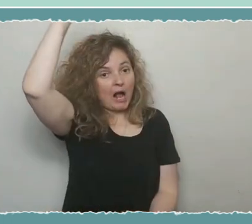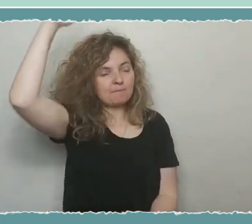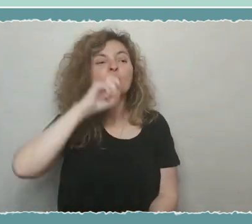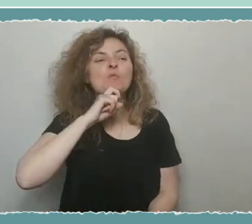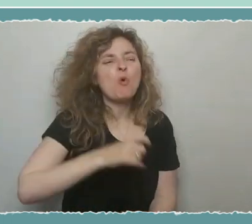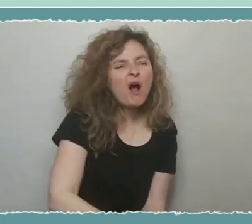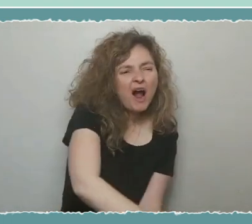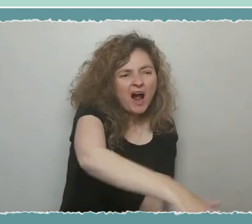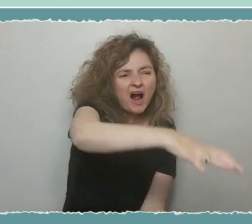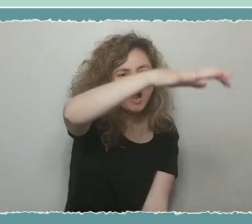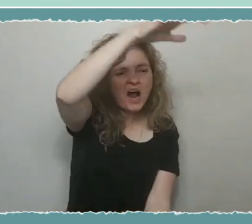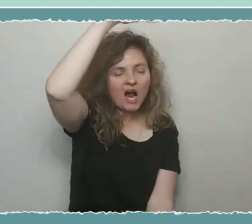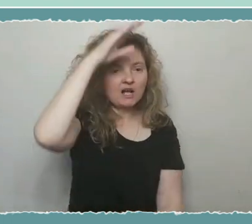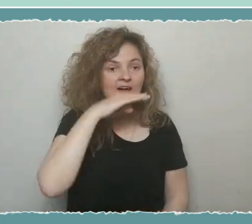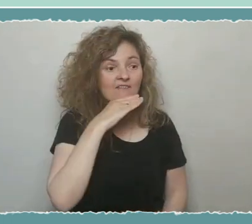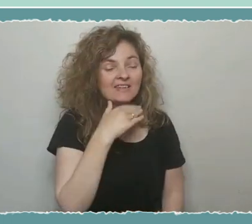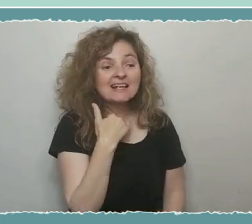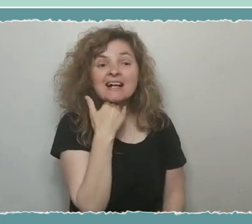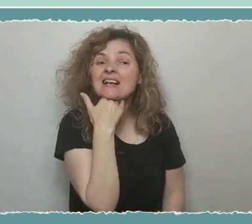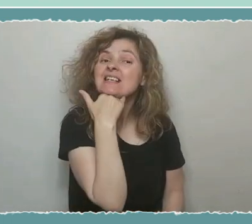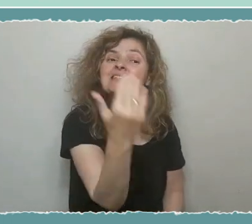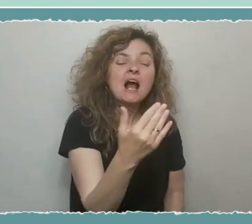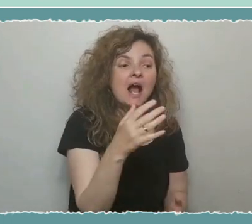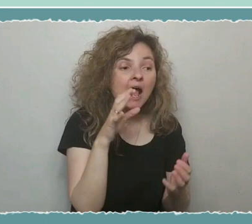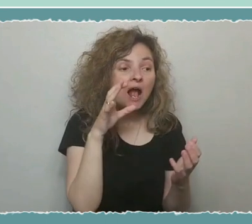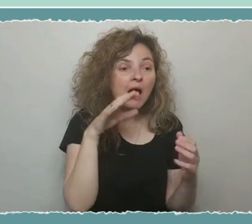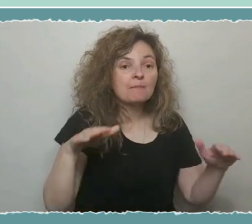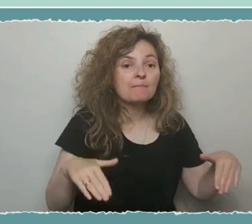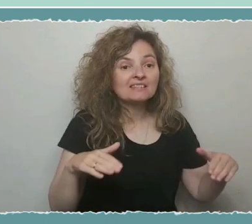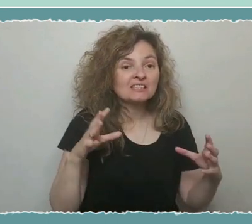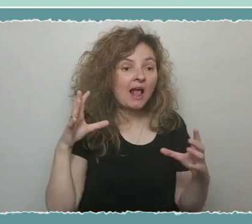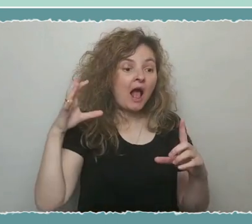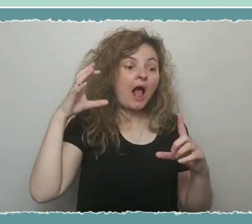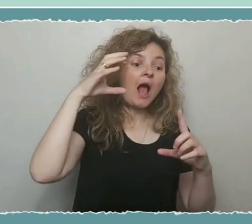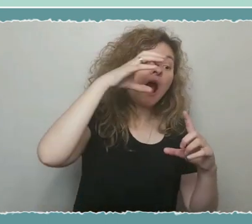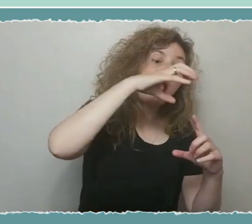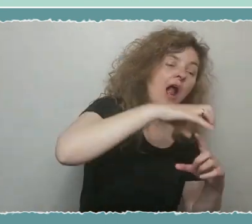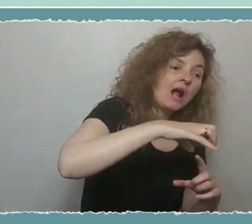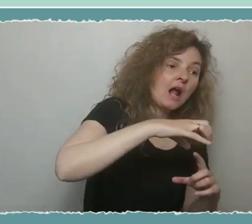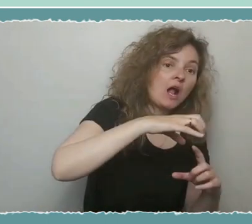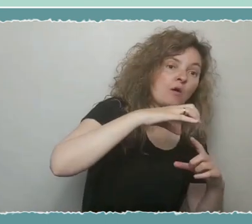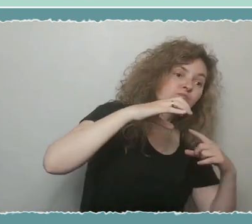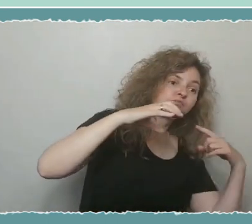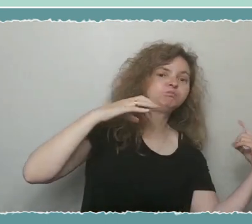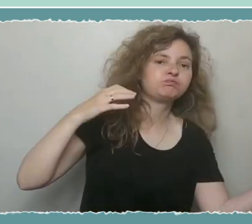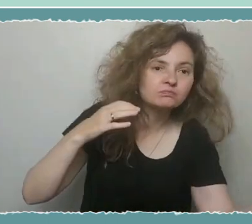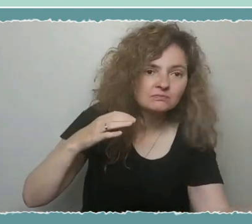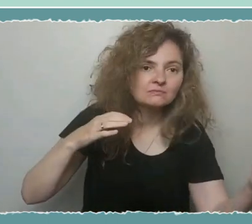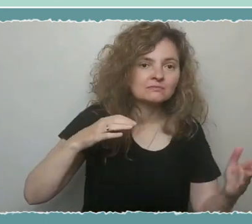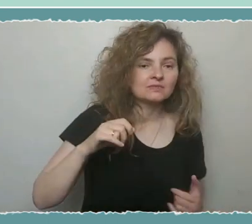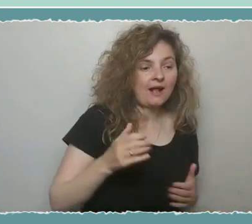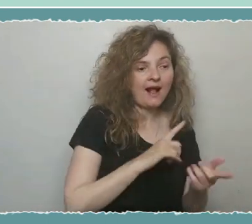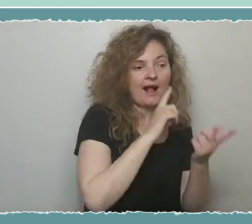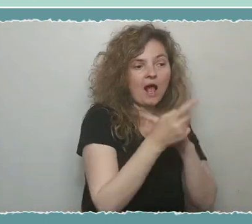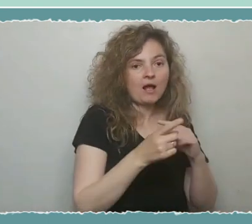Un cara de anoxado, como é? E xa cando tiña aquí os dentes que xa iba a comer o pobre Panchito, Panchito cambia de dirección.